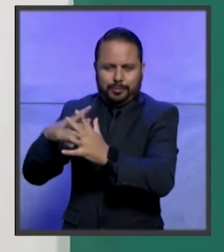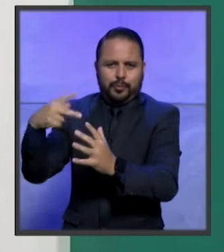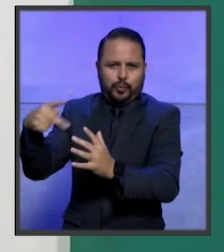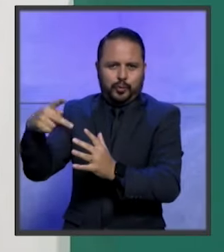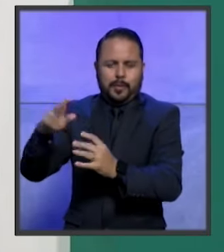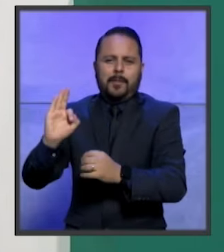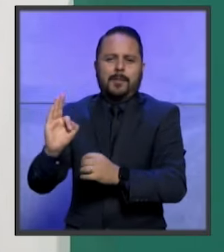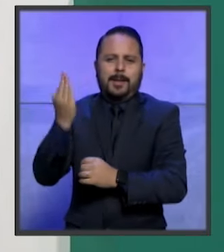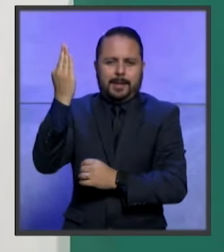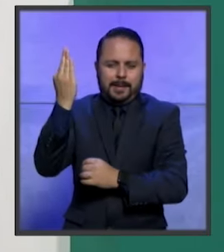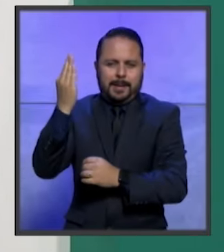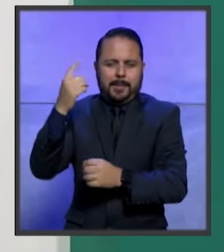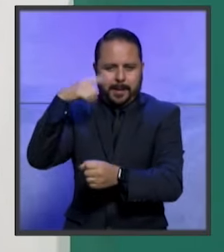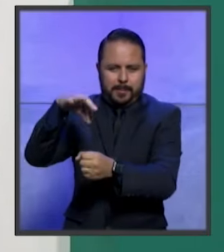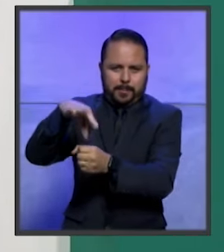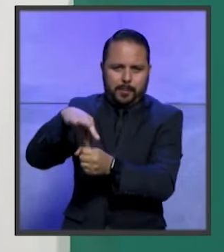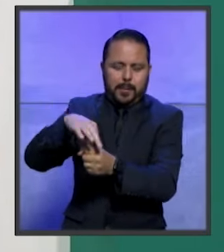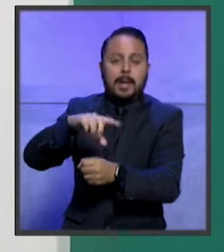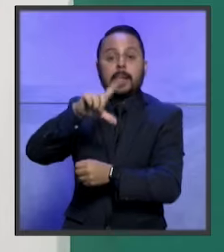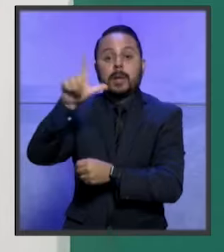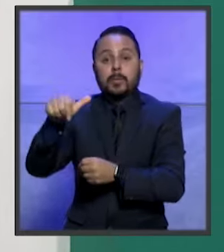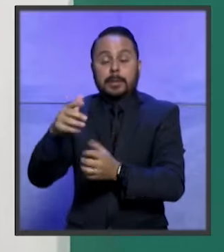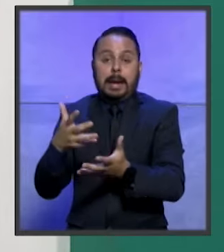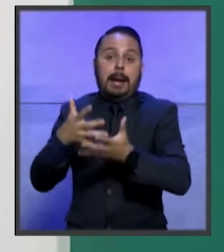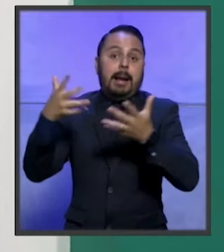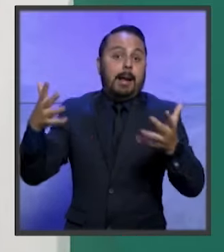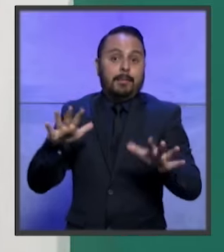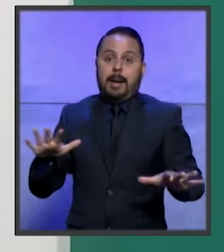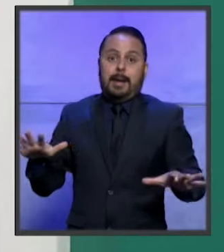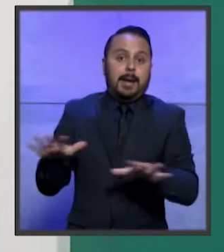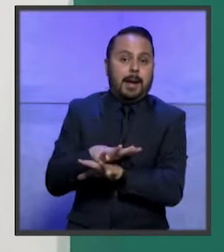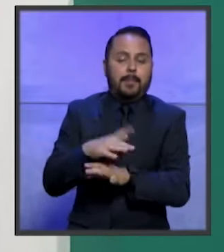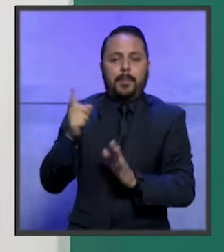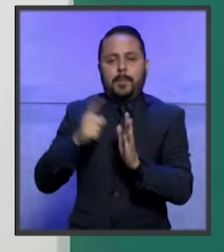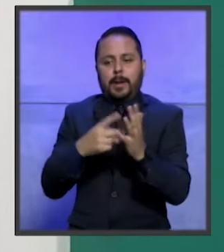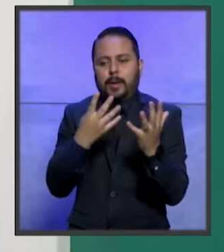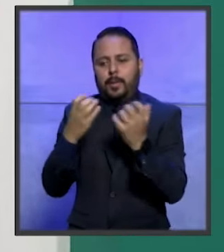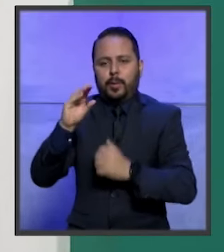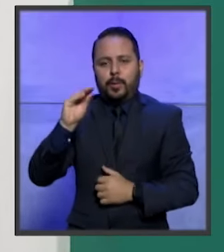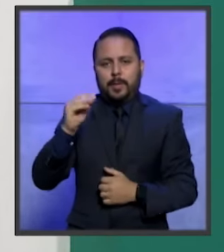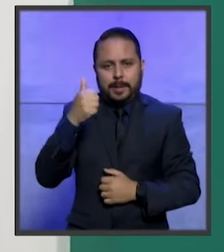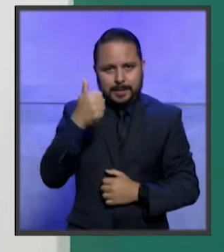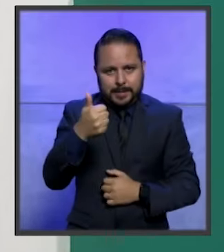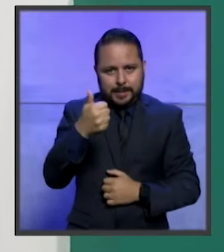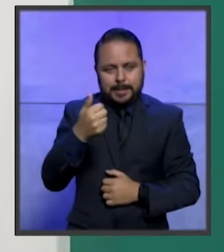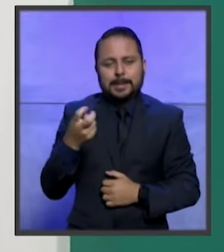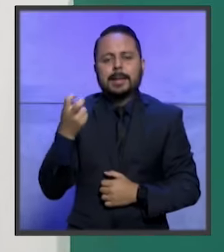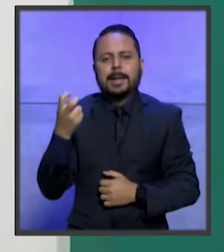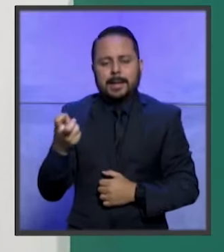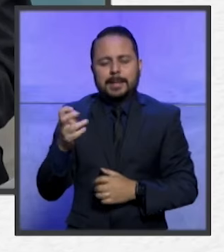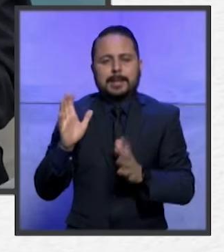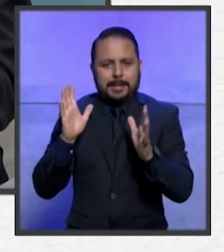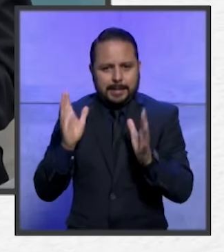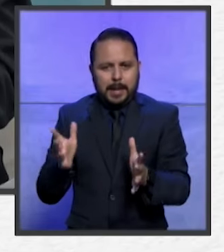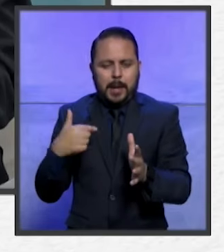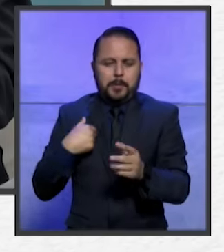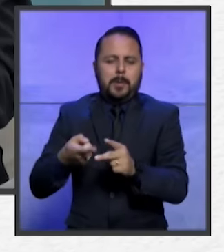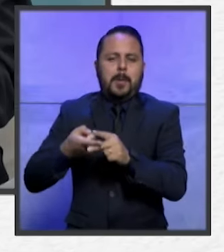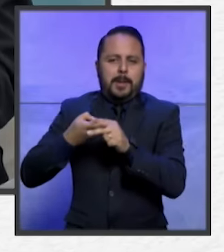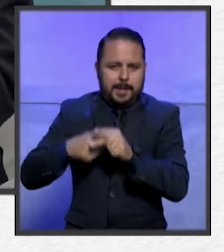eh federal electoral y luego viene la gran reforma de 1996 y es cuando eh de lo